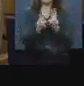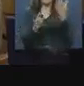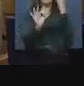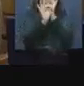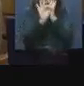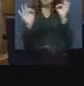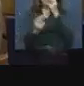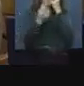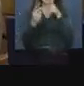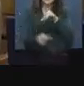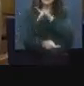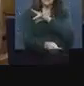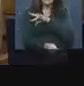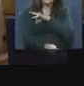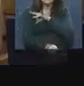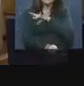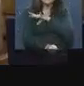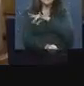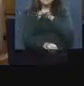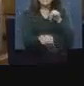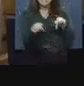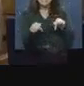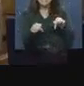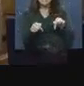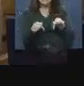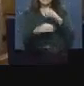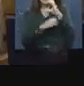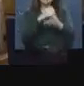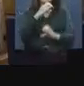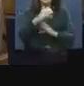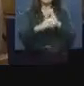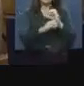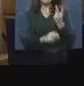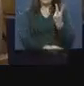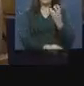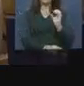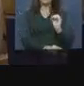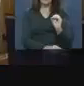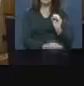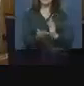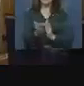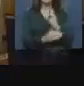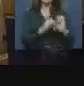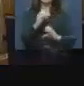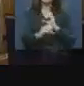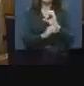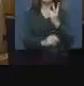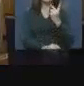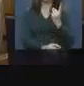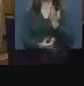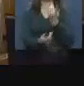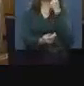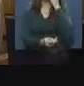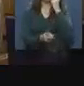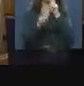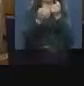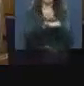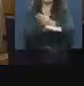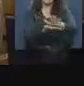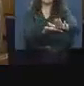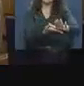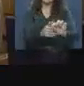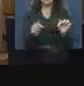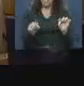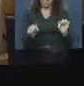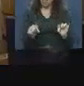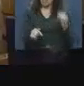inédito en el Chile de la última parte del siglo XX y comienzo del siglo XXI, que es la gratuidad. Hoy